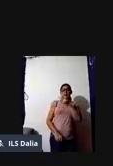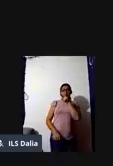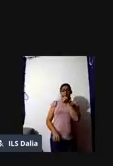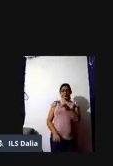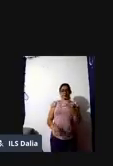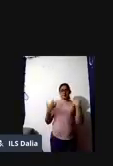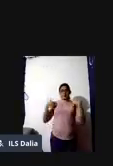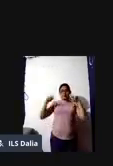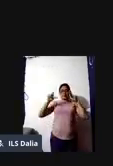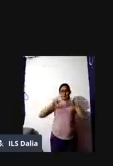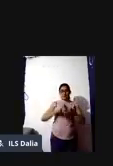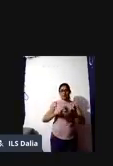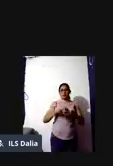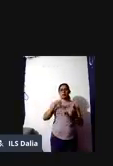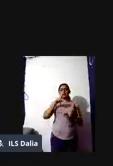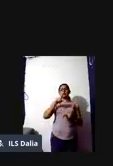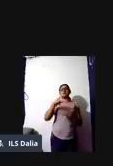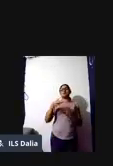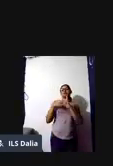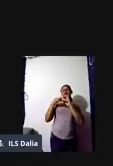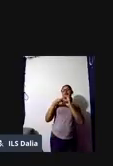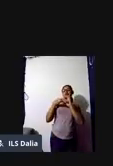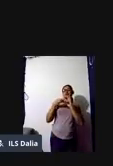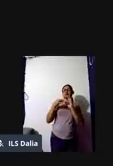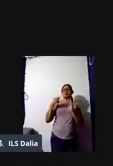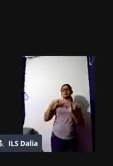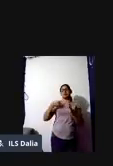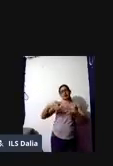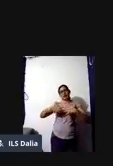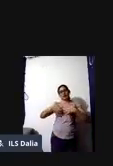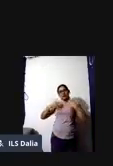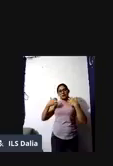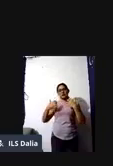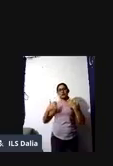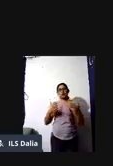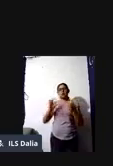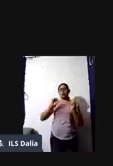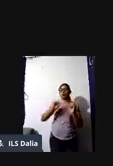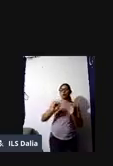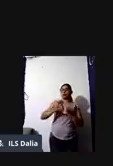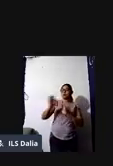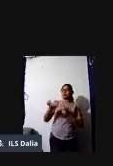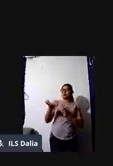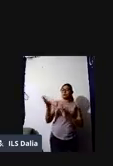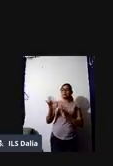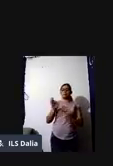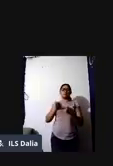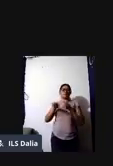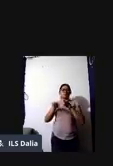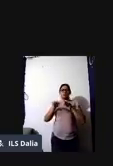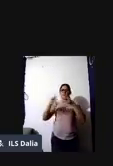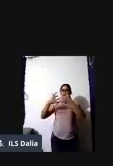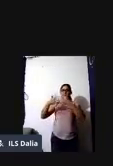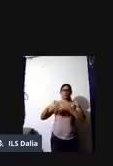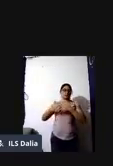reacción, tu emoción reactiva, la empresario o empresario que reciben tu emoción reactiva, no van a